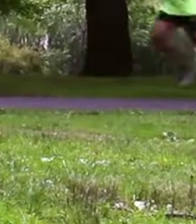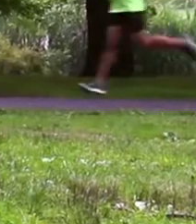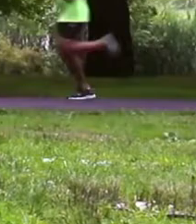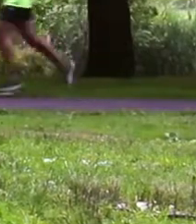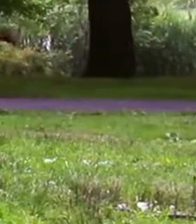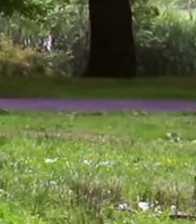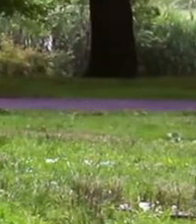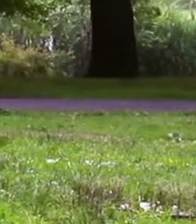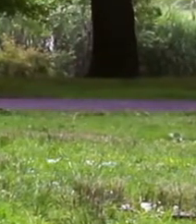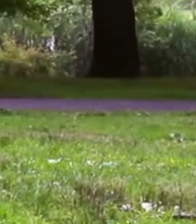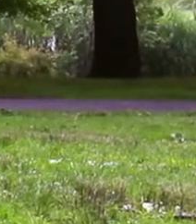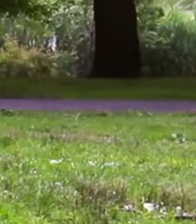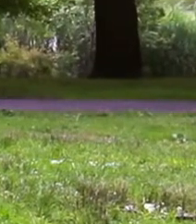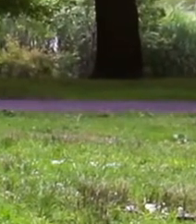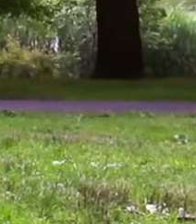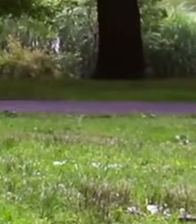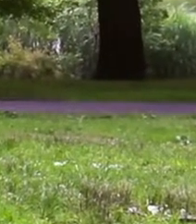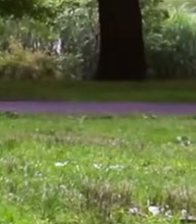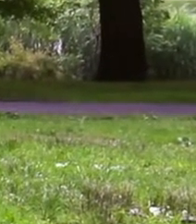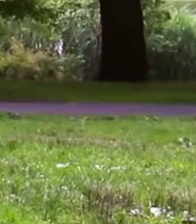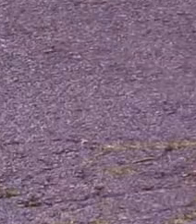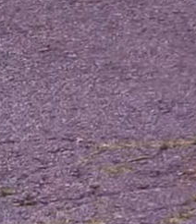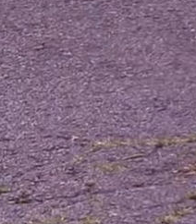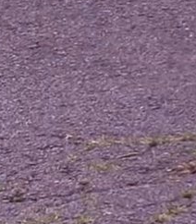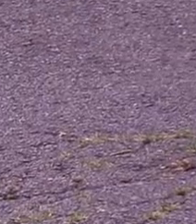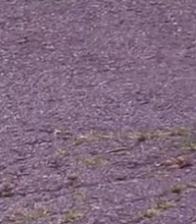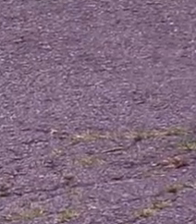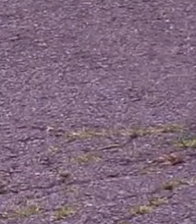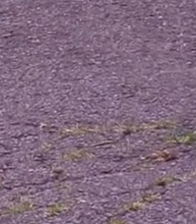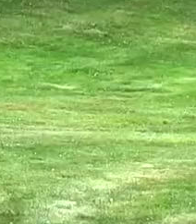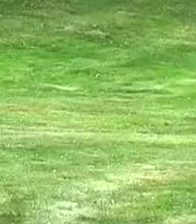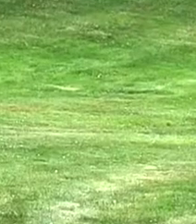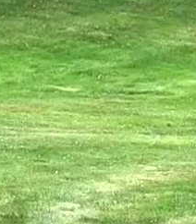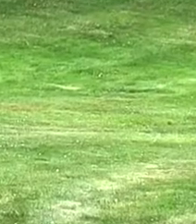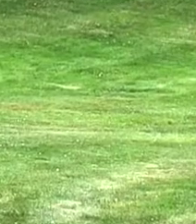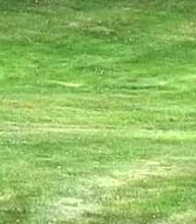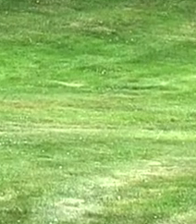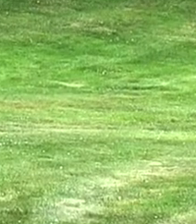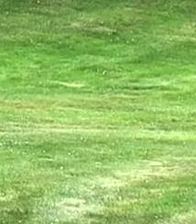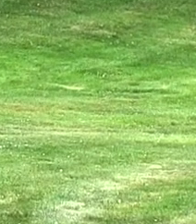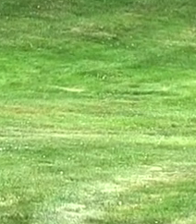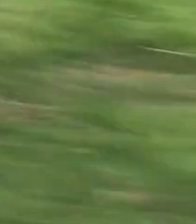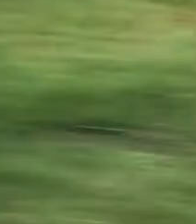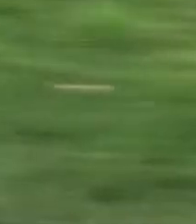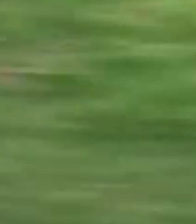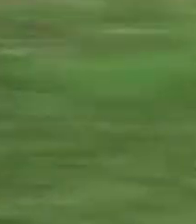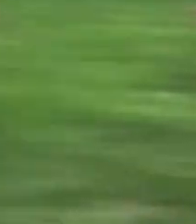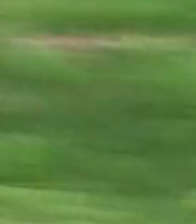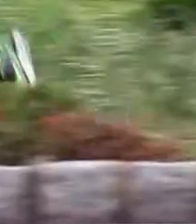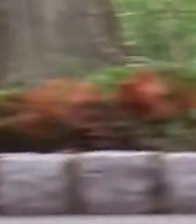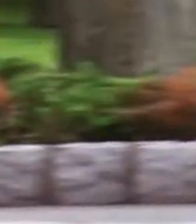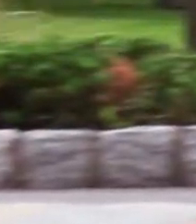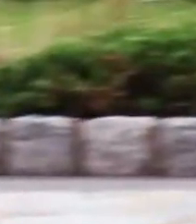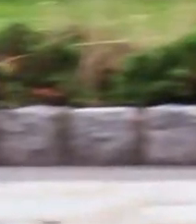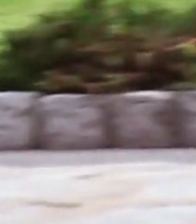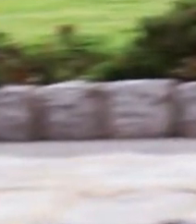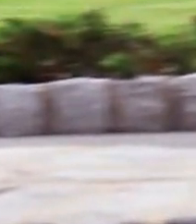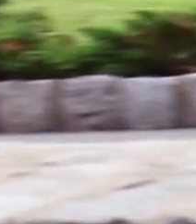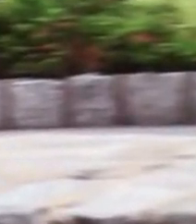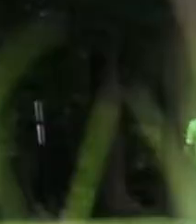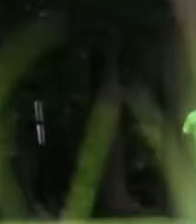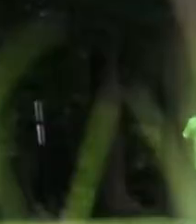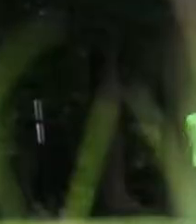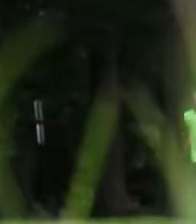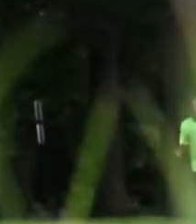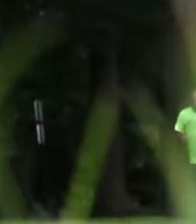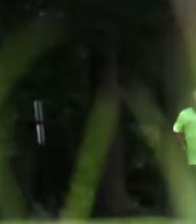Es siempre sale uno, aunque sea a dar unas tres vueltas